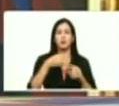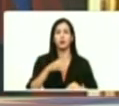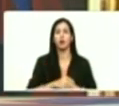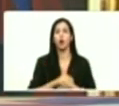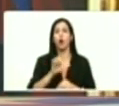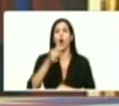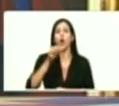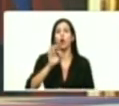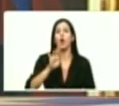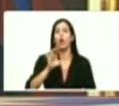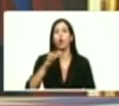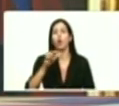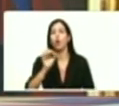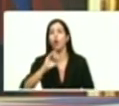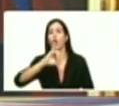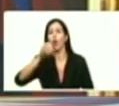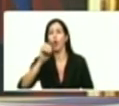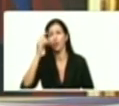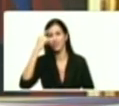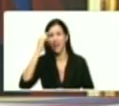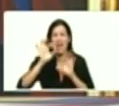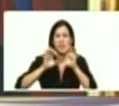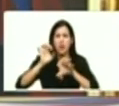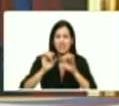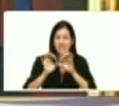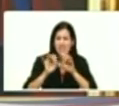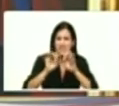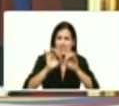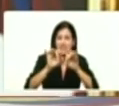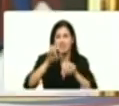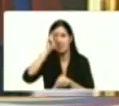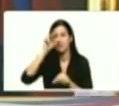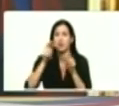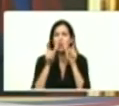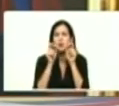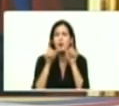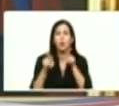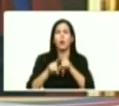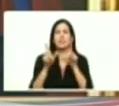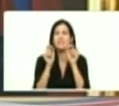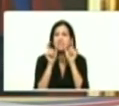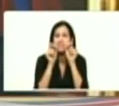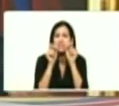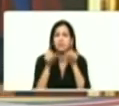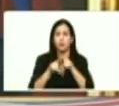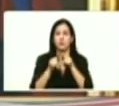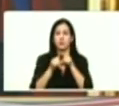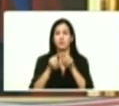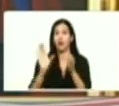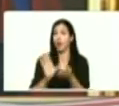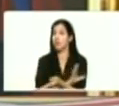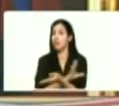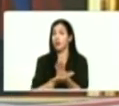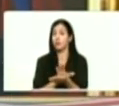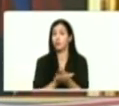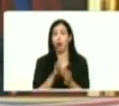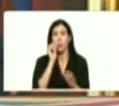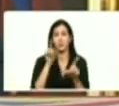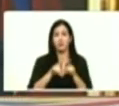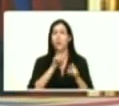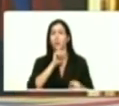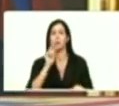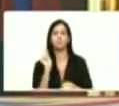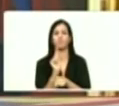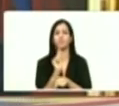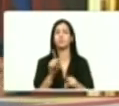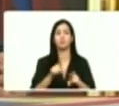gorgo gorgojitos hablando todos los gorgojos están cantando como como Plácido Domingo todos